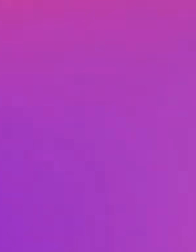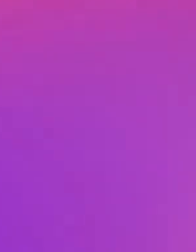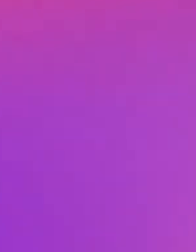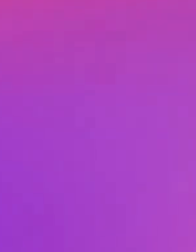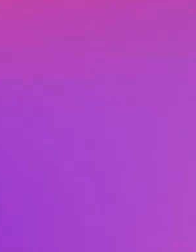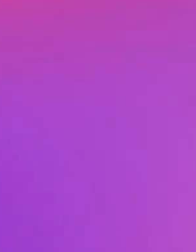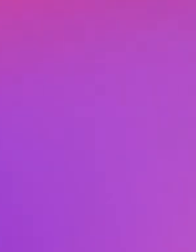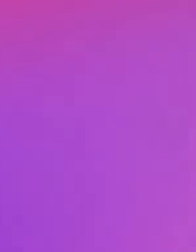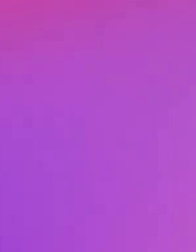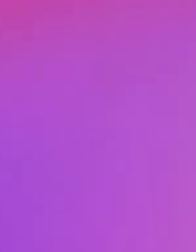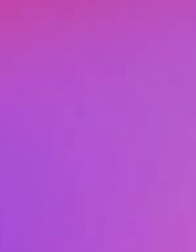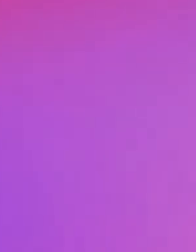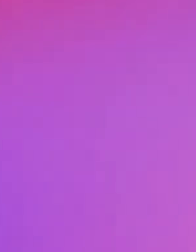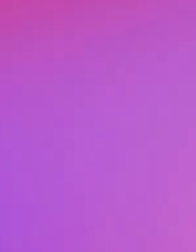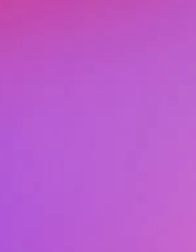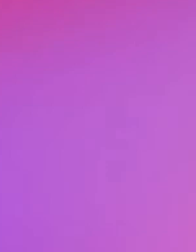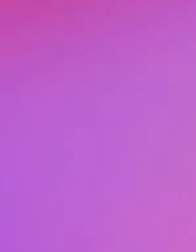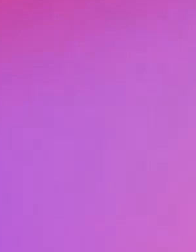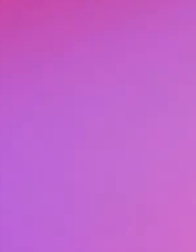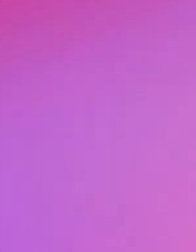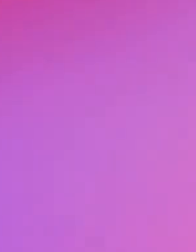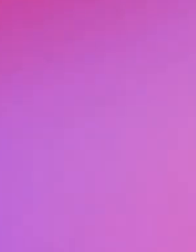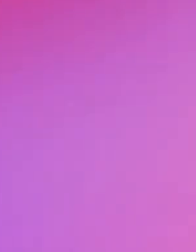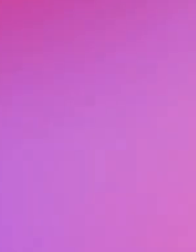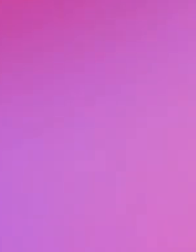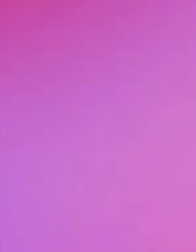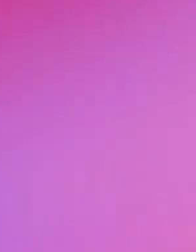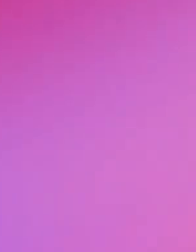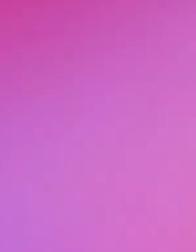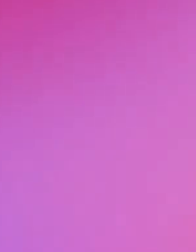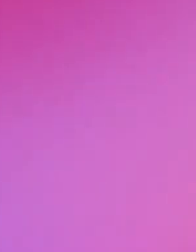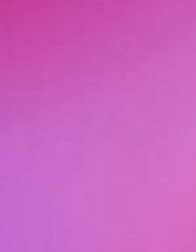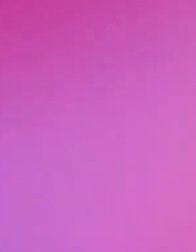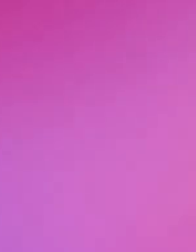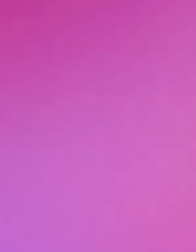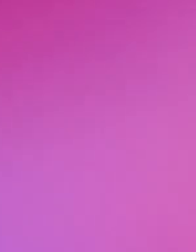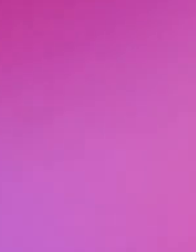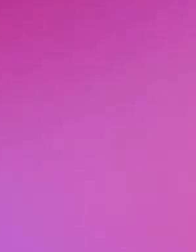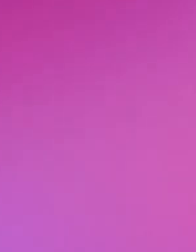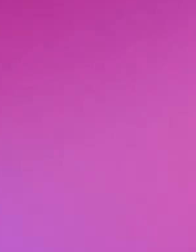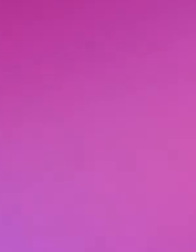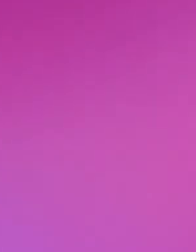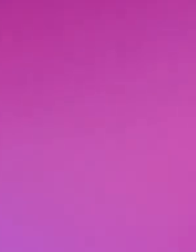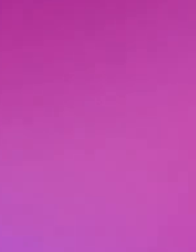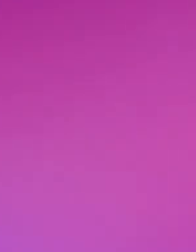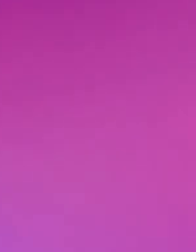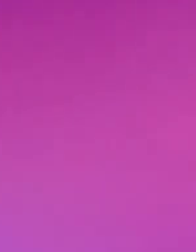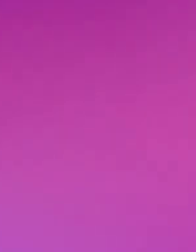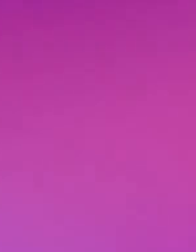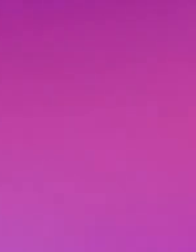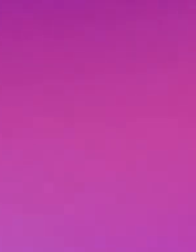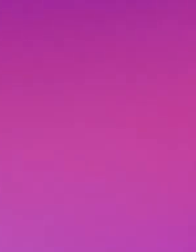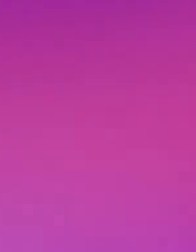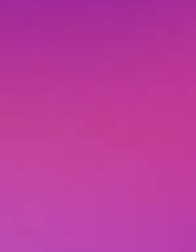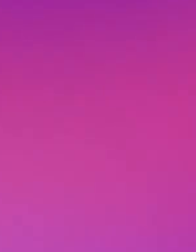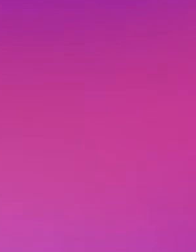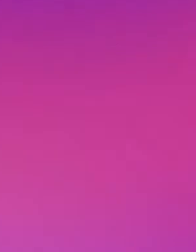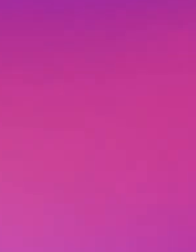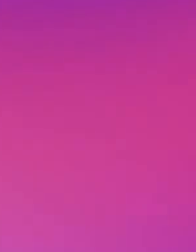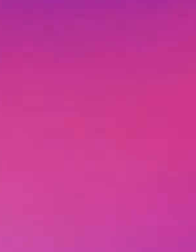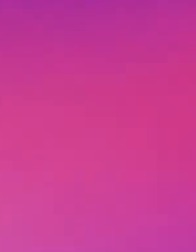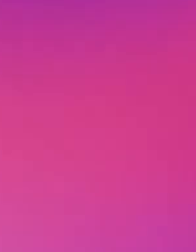5536-017123. Si requieres consultar los libros de texto en versión digital, recuerda que los puedes encontrar en la